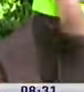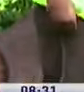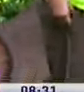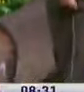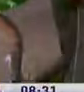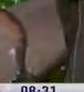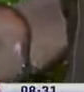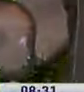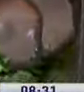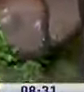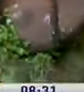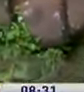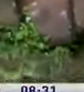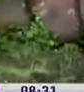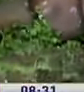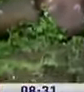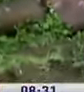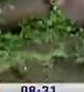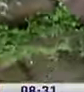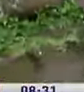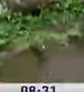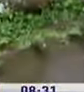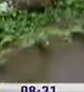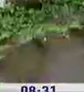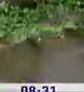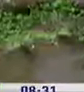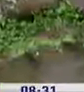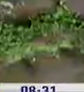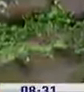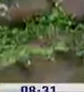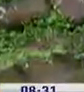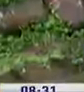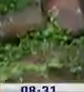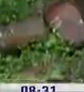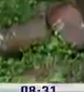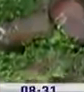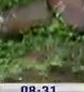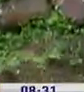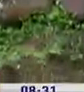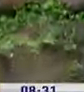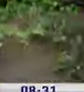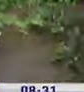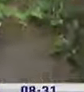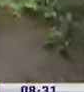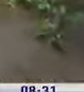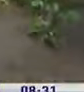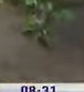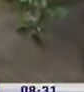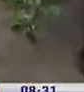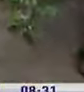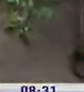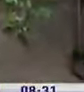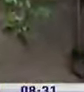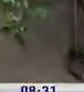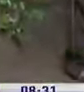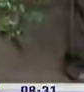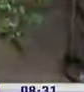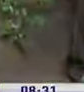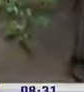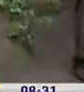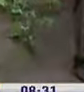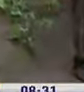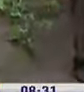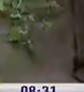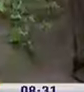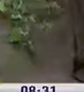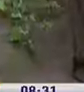llama? Sebastián y mi esposa Mayra. ¡Ah, Sebastián, doña Mayra! ¡Mucho gusto! ¿Y es bravo? No. ¿El marido, digo?